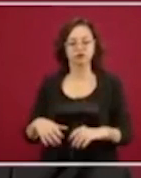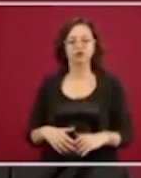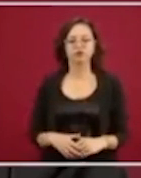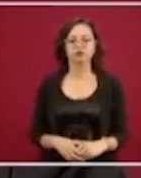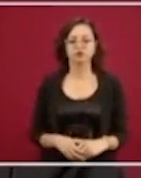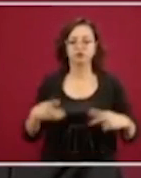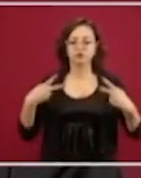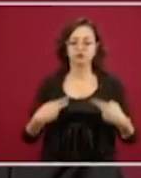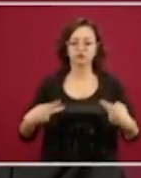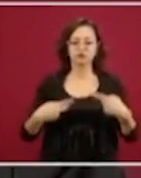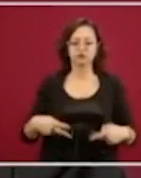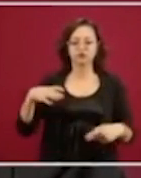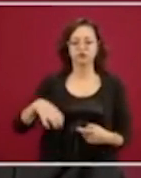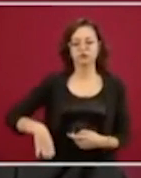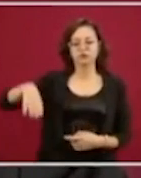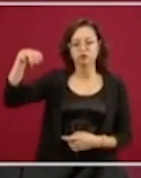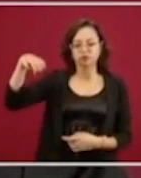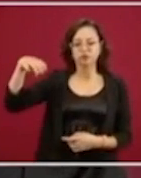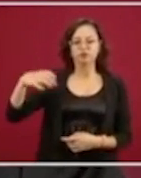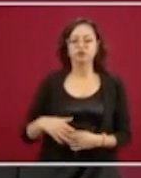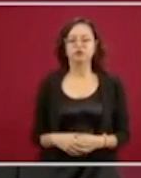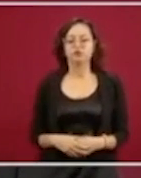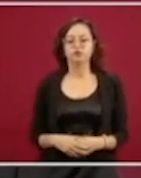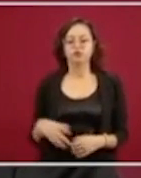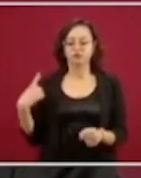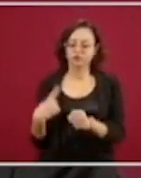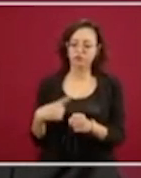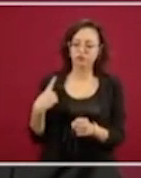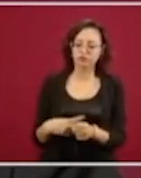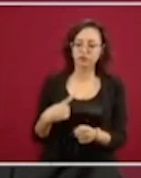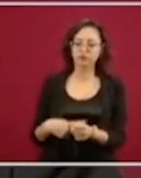a los adultos mayores, que se está cuidando a los enfermos,